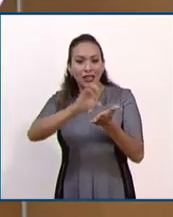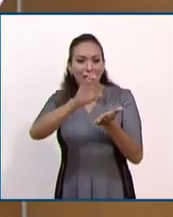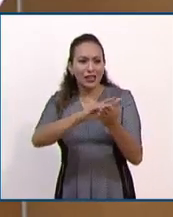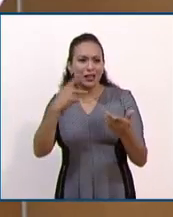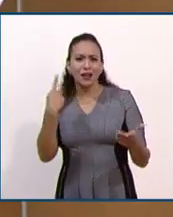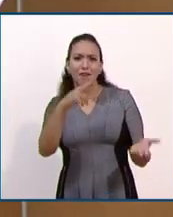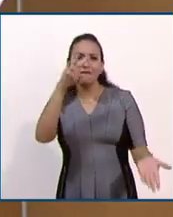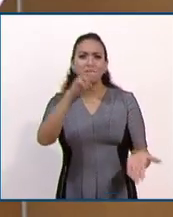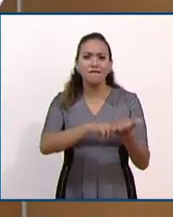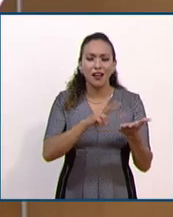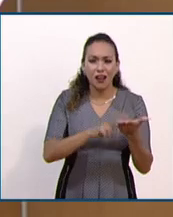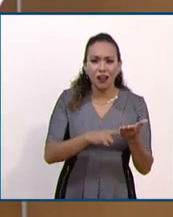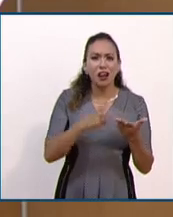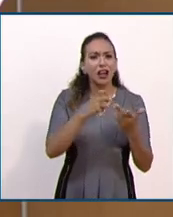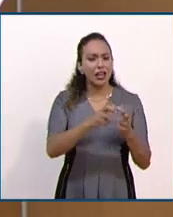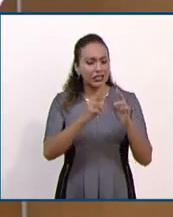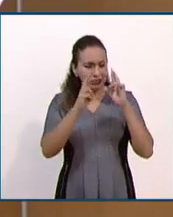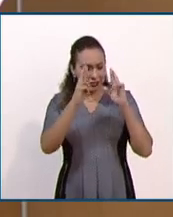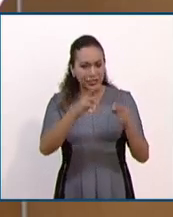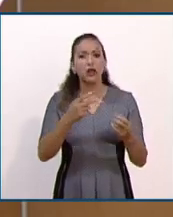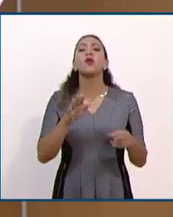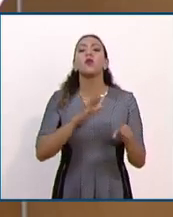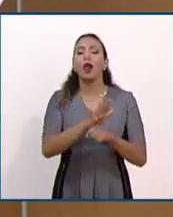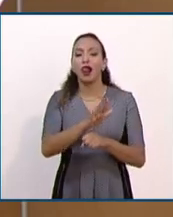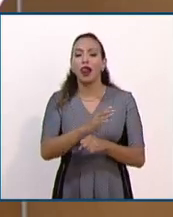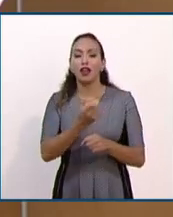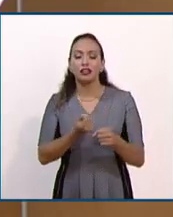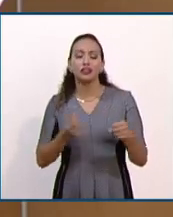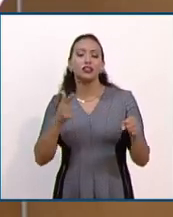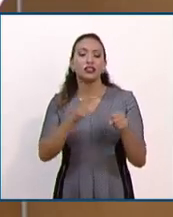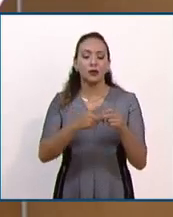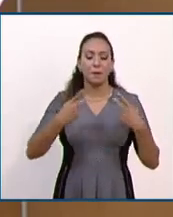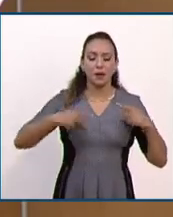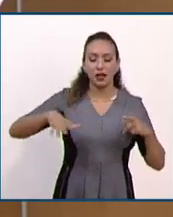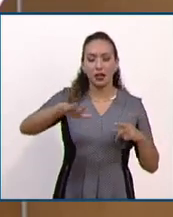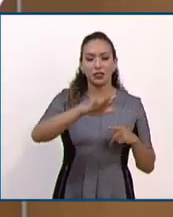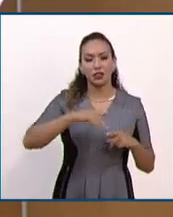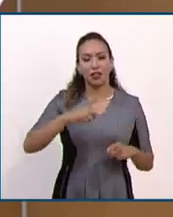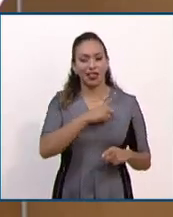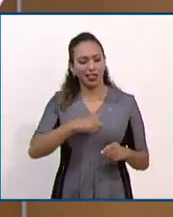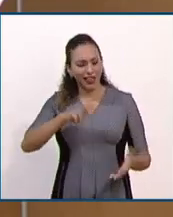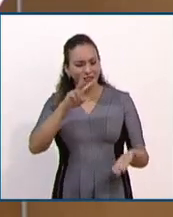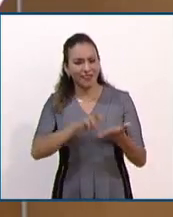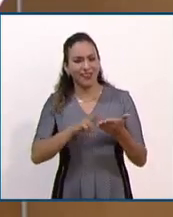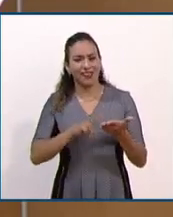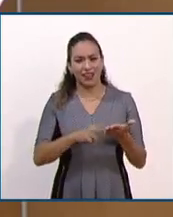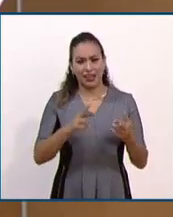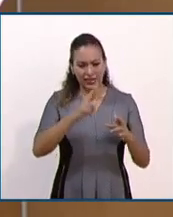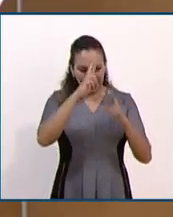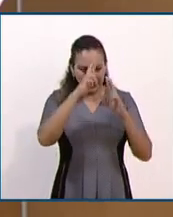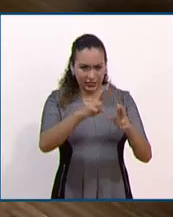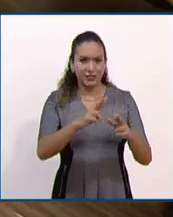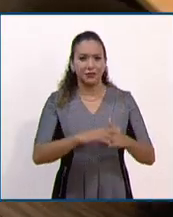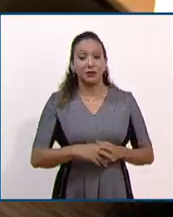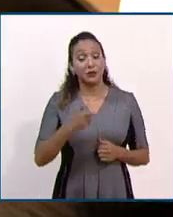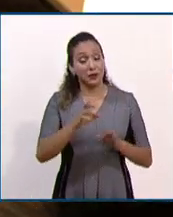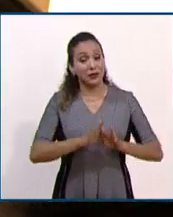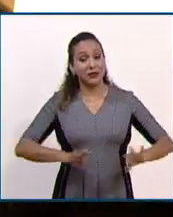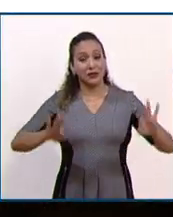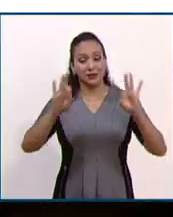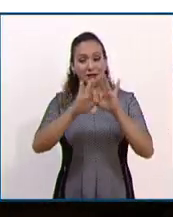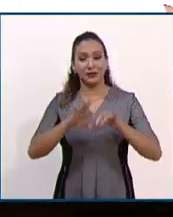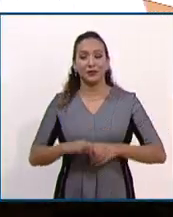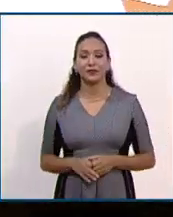que no es en las personas, sino en la sociedad. Entonces es una resolución que es transformadora. Parte